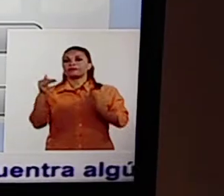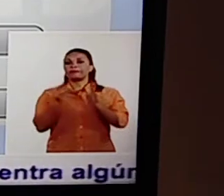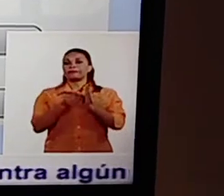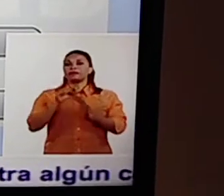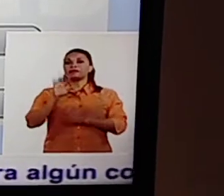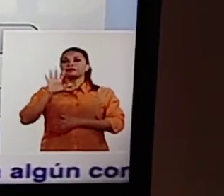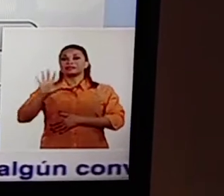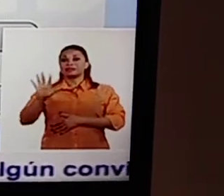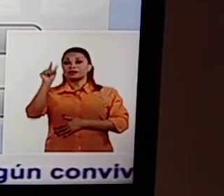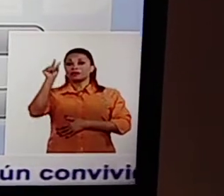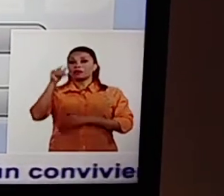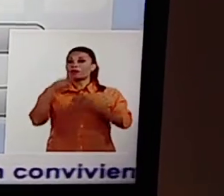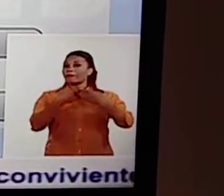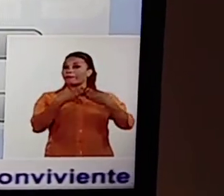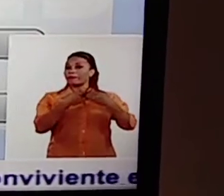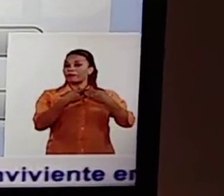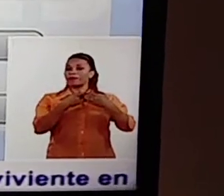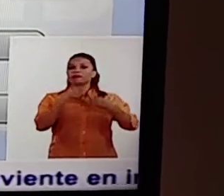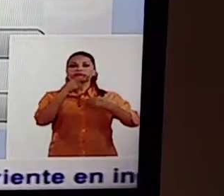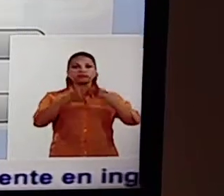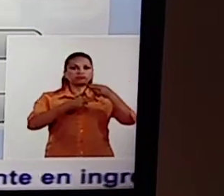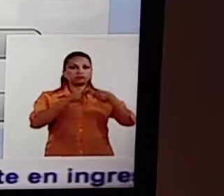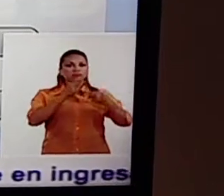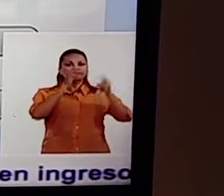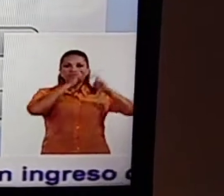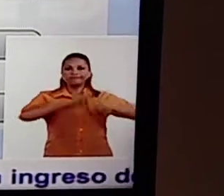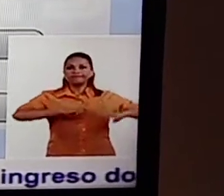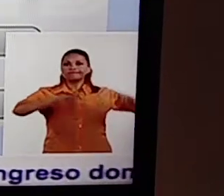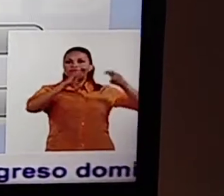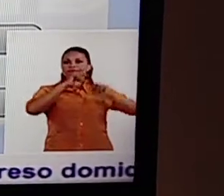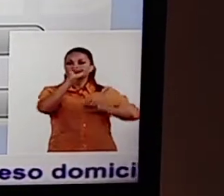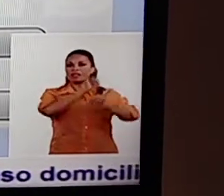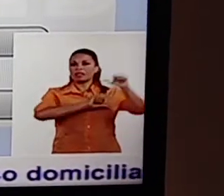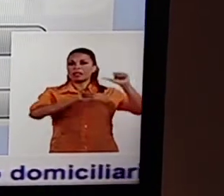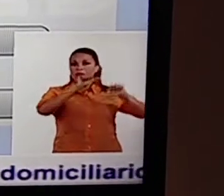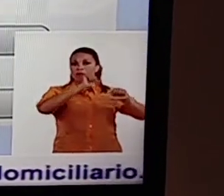5.332.005 muestras estudiadas, procesadas, y